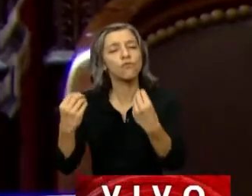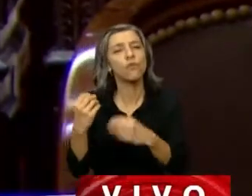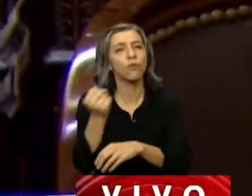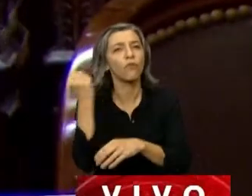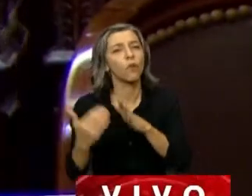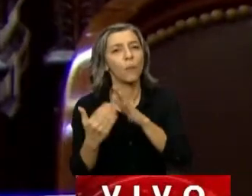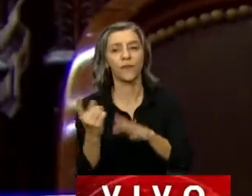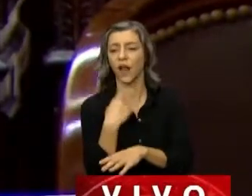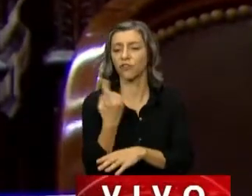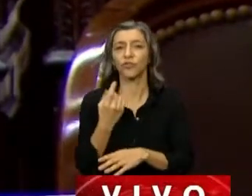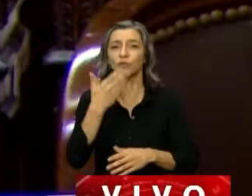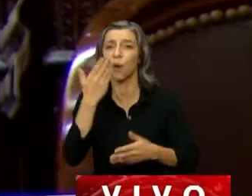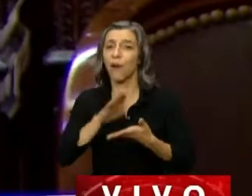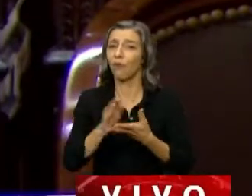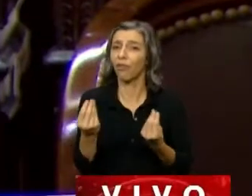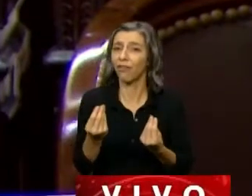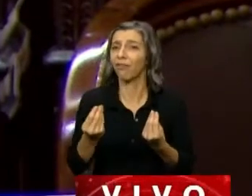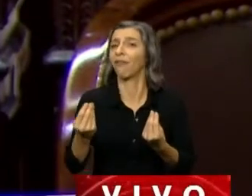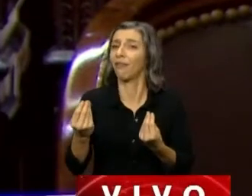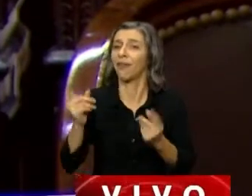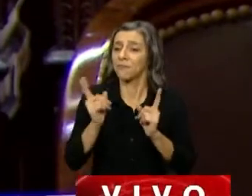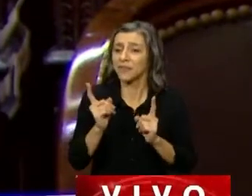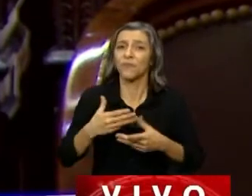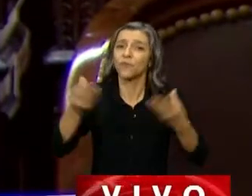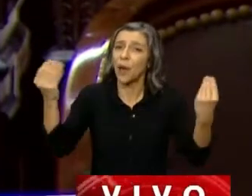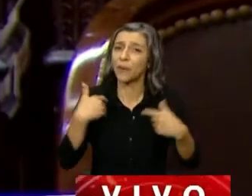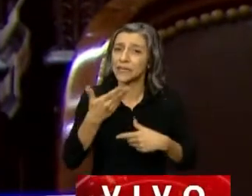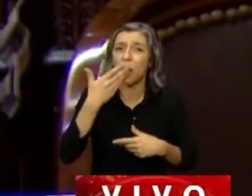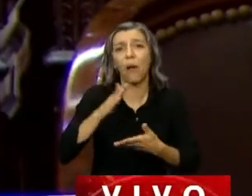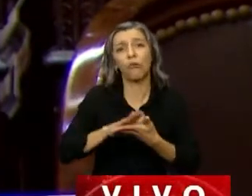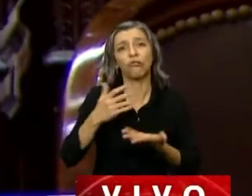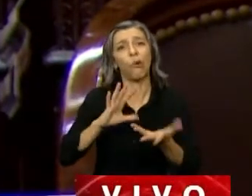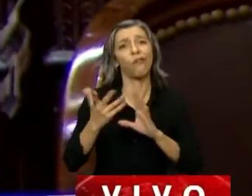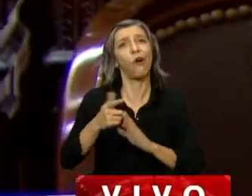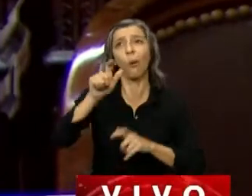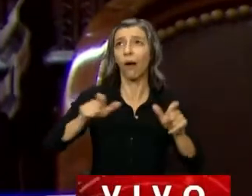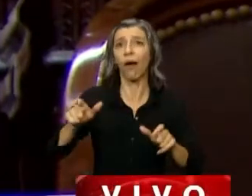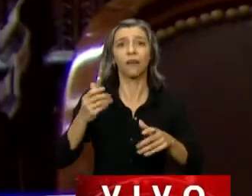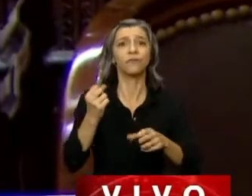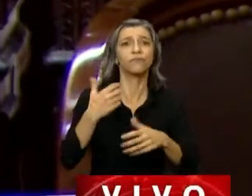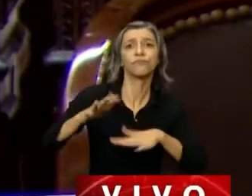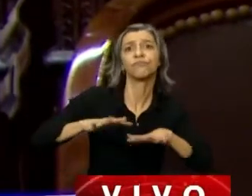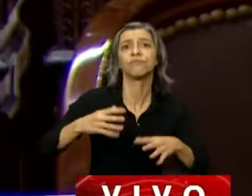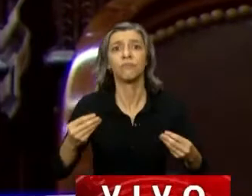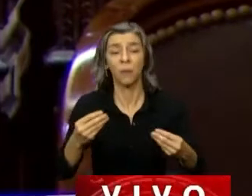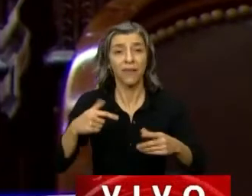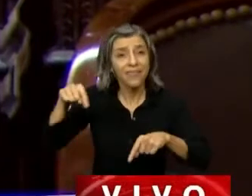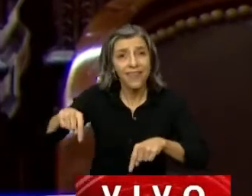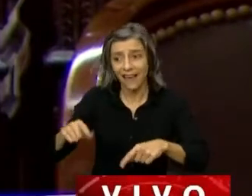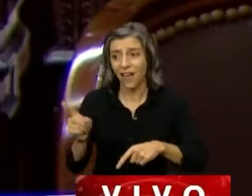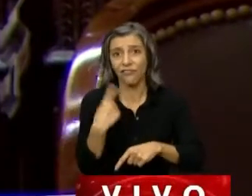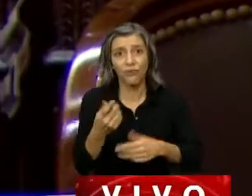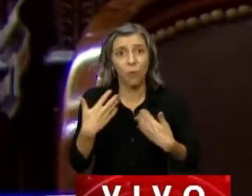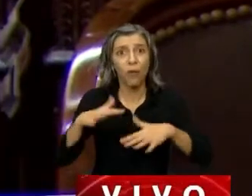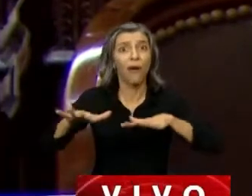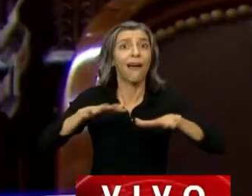sentido con fuerte desigualdad, sin recursos, a menudo precarizada, autogestionada, artesanal. Acá es donde tenemos que